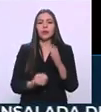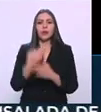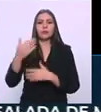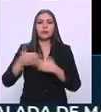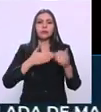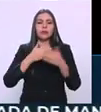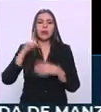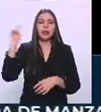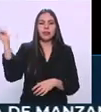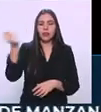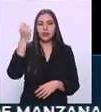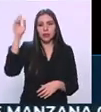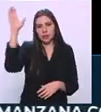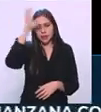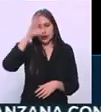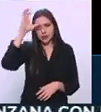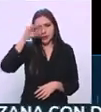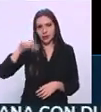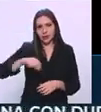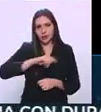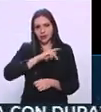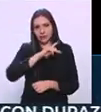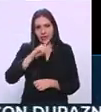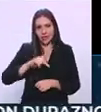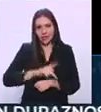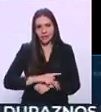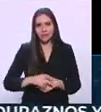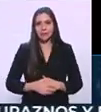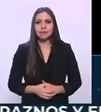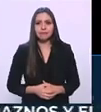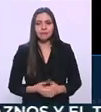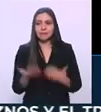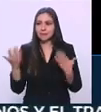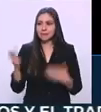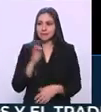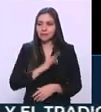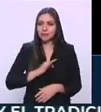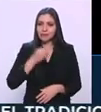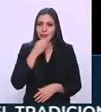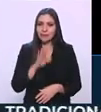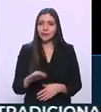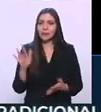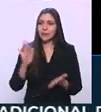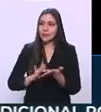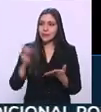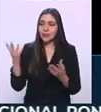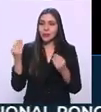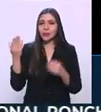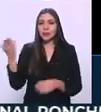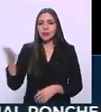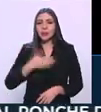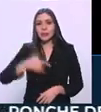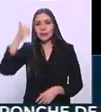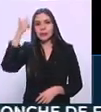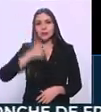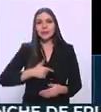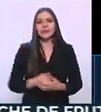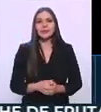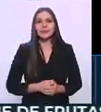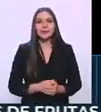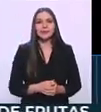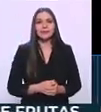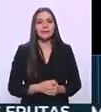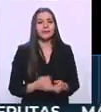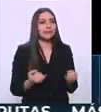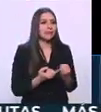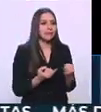tecnológica y científica en el país. Le deseo muy felices fiestas y muchas gracias. Muy buenas noches. Igualmente. Muchas gracias